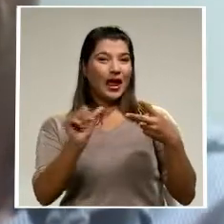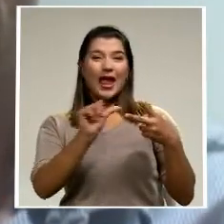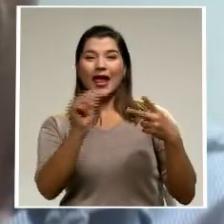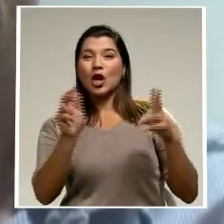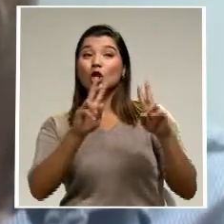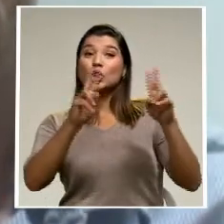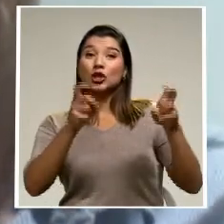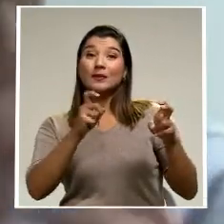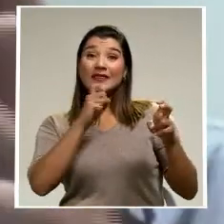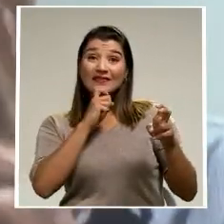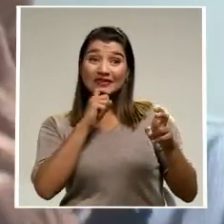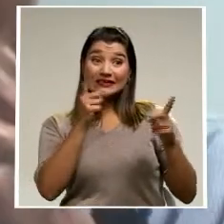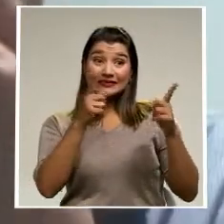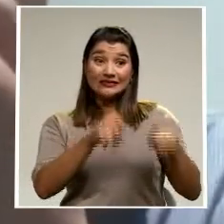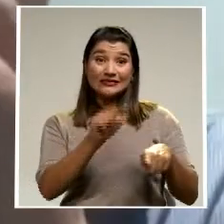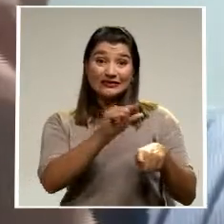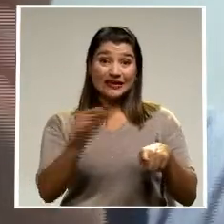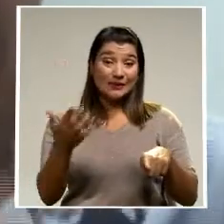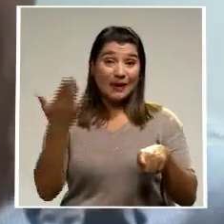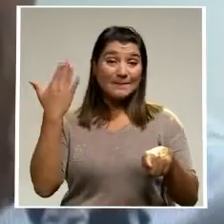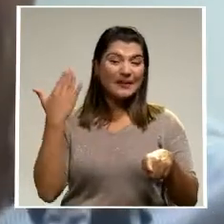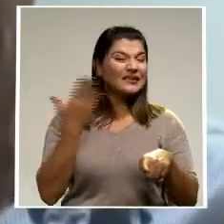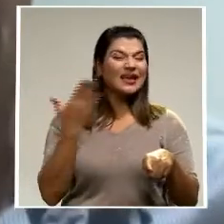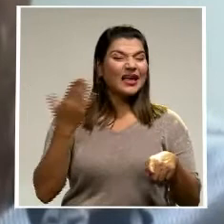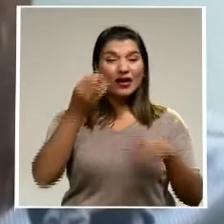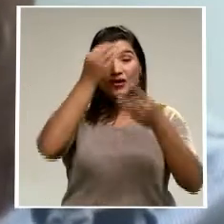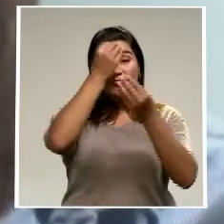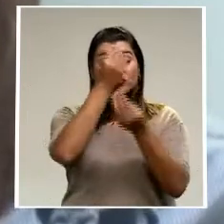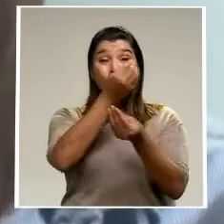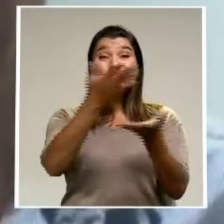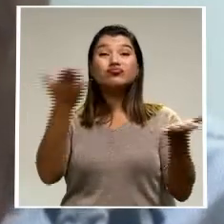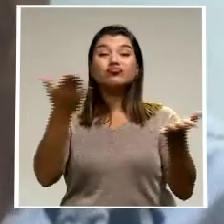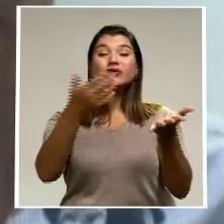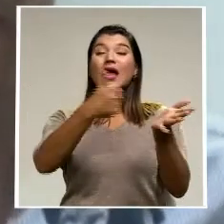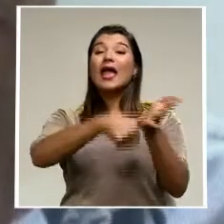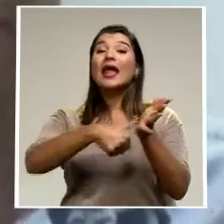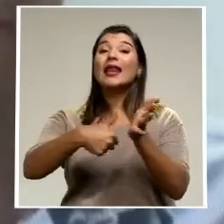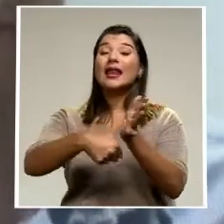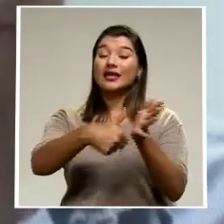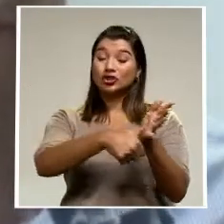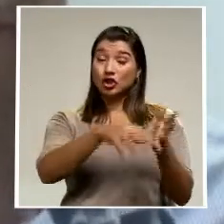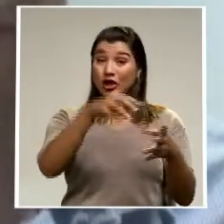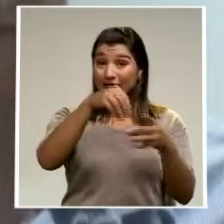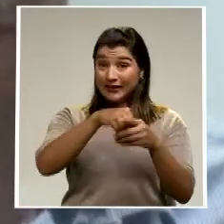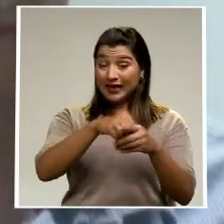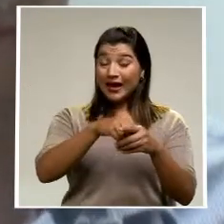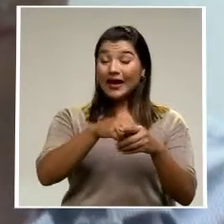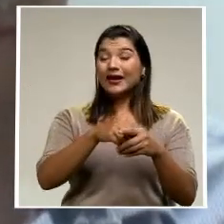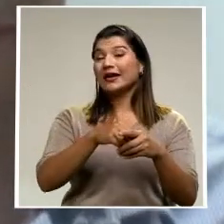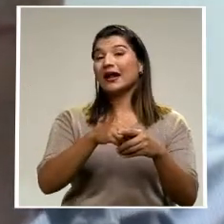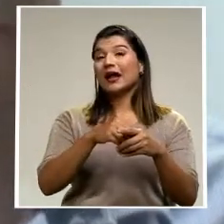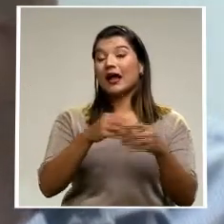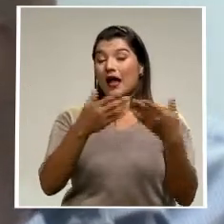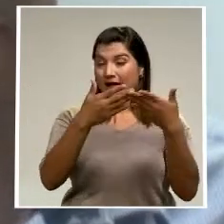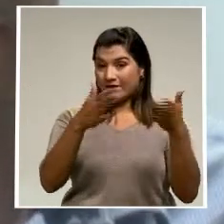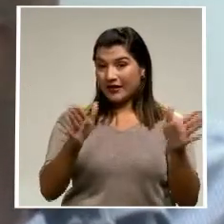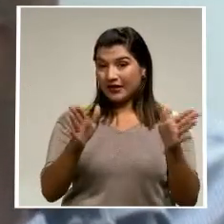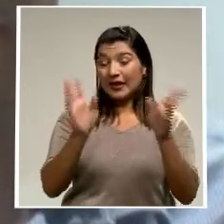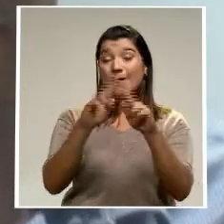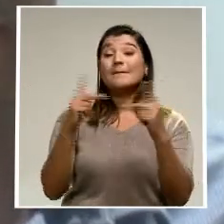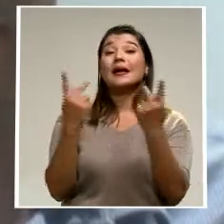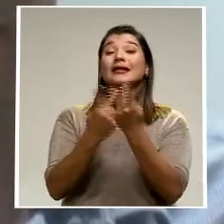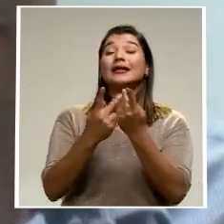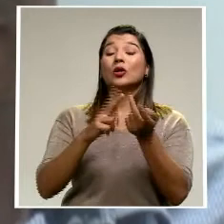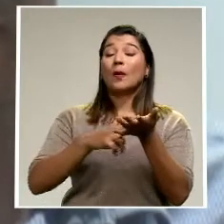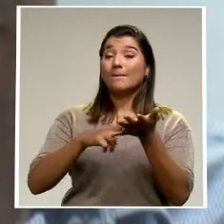que pasó la semana pasada fue el anuncio de que la elección interna abierta, que el Partido de Liberación Nacional